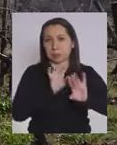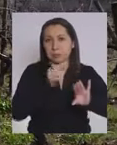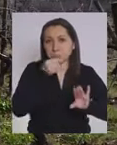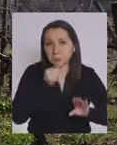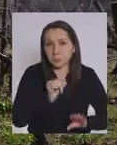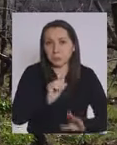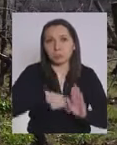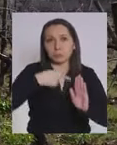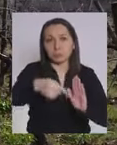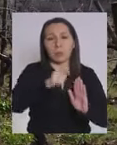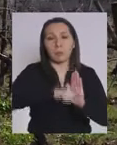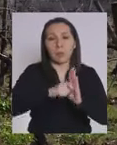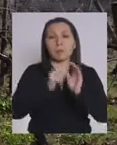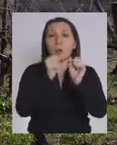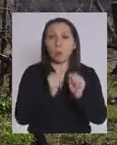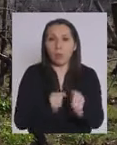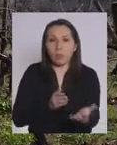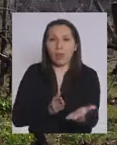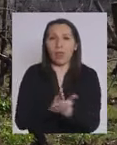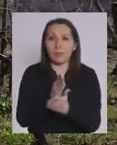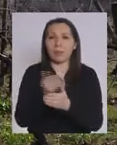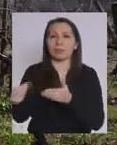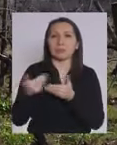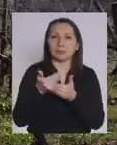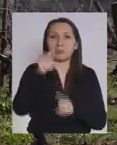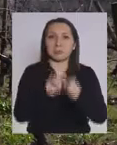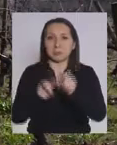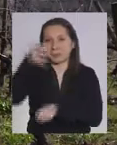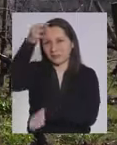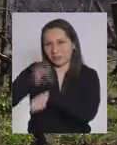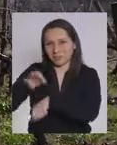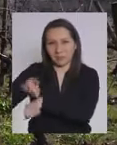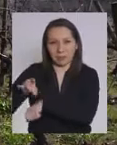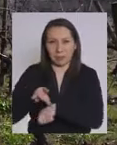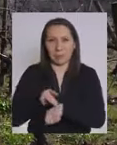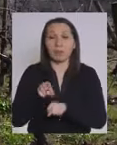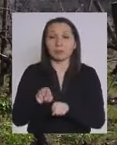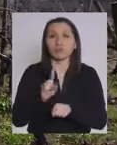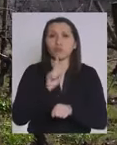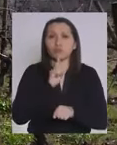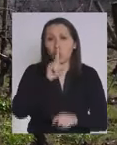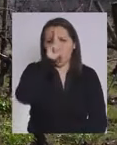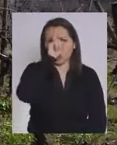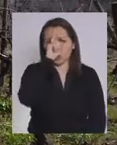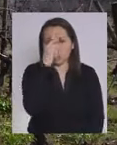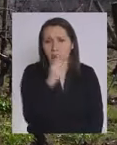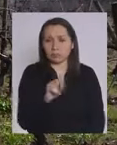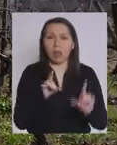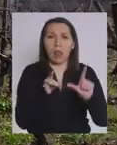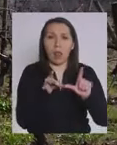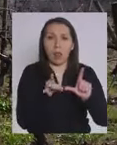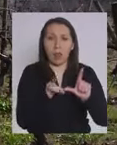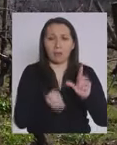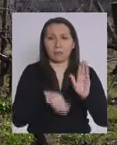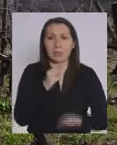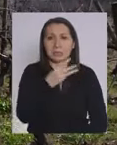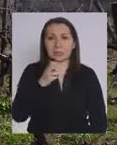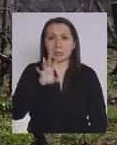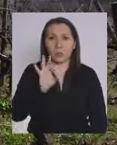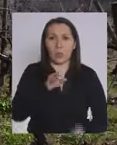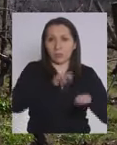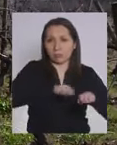en los próximos meses va a poder comenzar a atender pacientes tenemos un hospital de linares con más de 350 camas